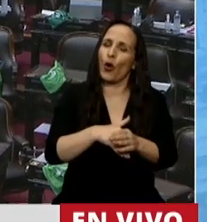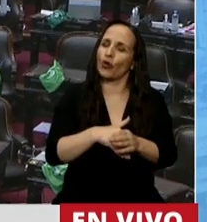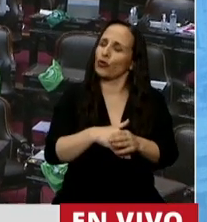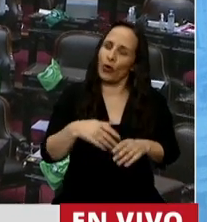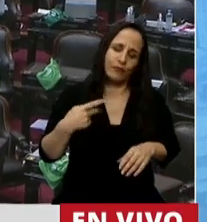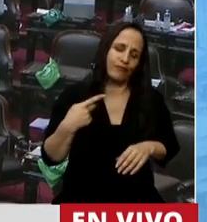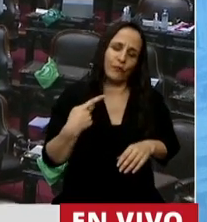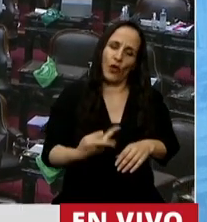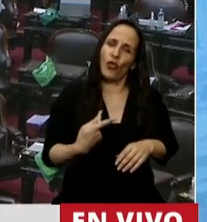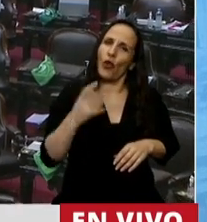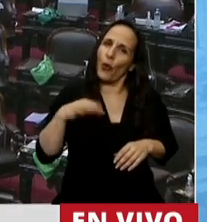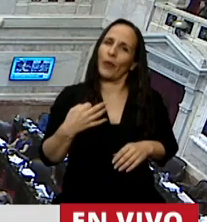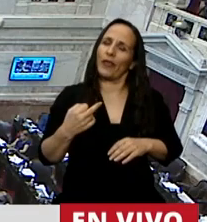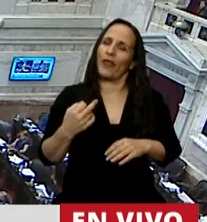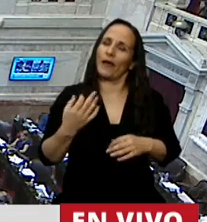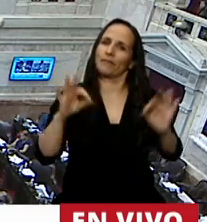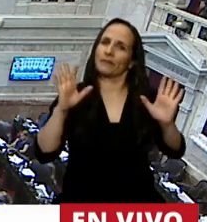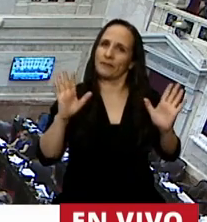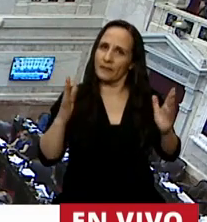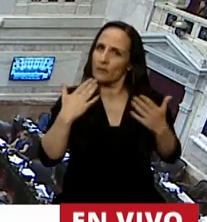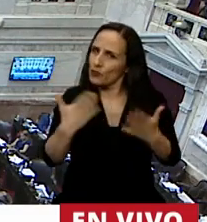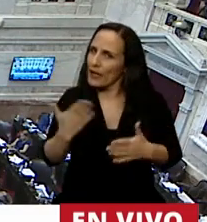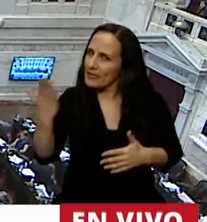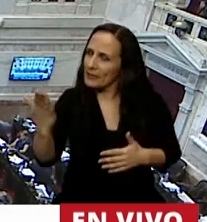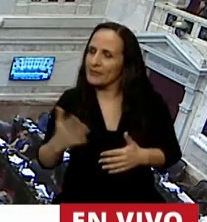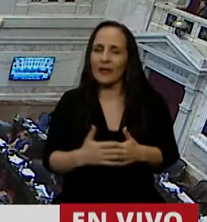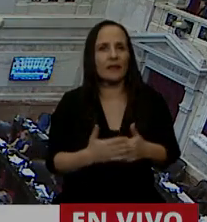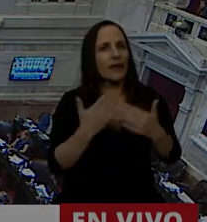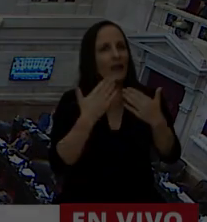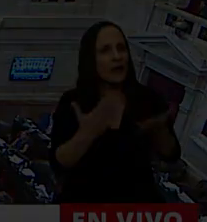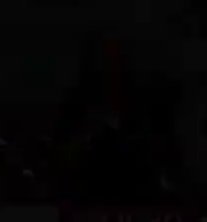vidas. Muchas gracias, señor presidente. Gracias, diputada Medina.